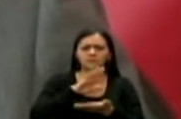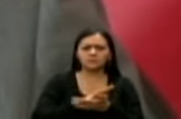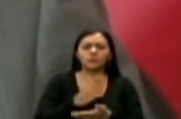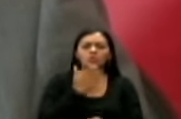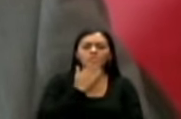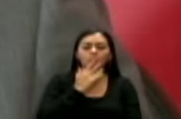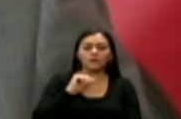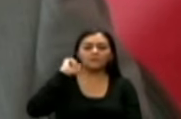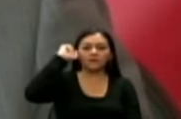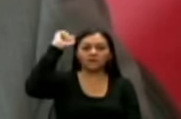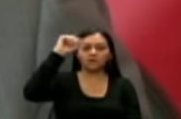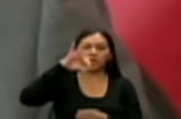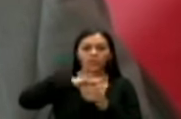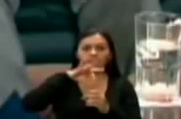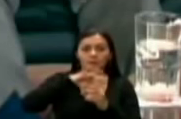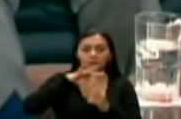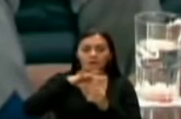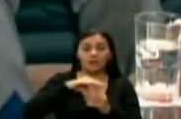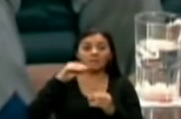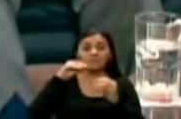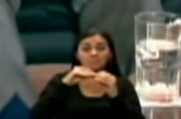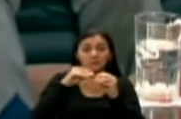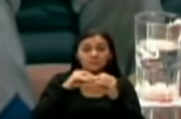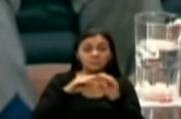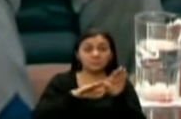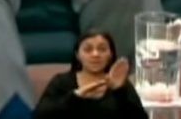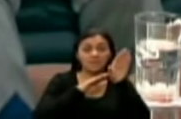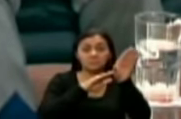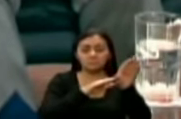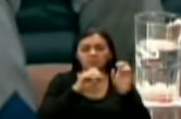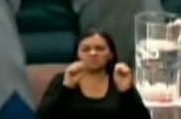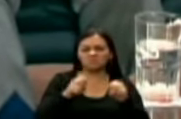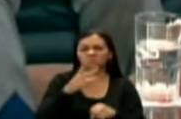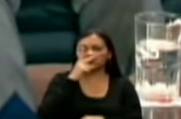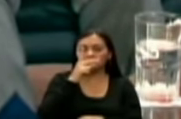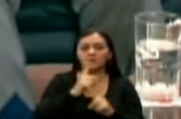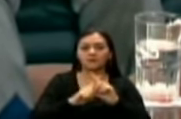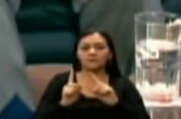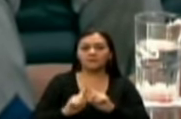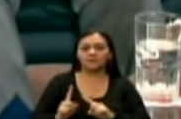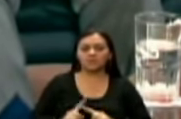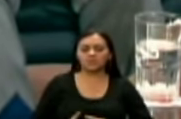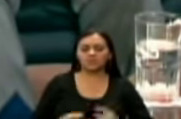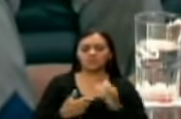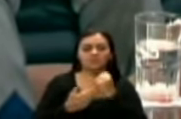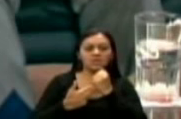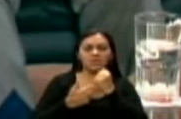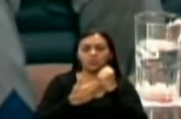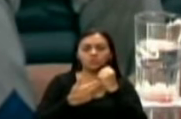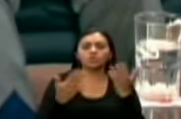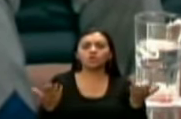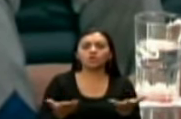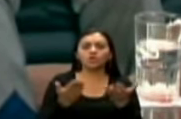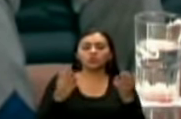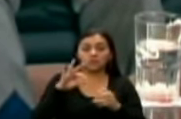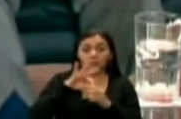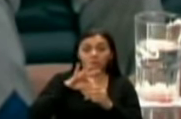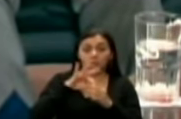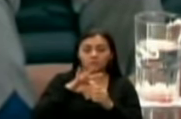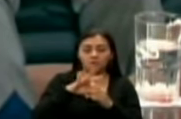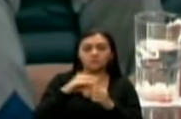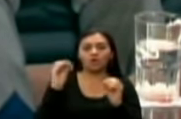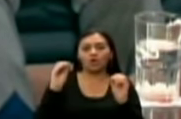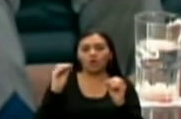grandes victorias electorales y una popularidad que se establece a través de diferentes recursos que se dan en las urnas, con